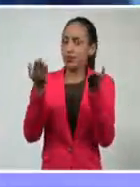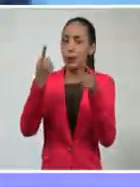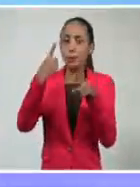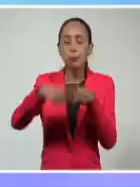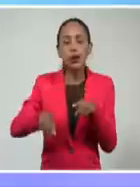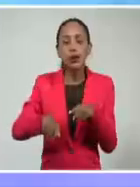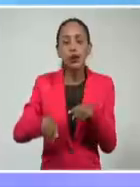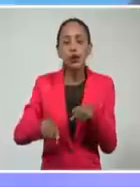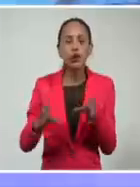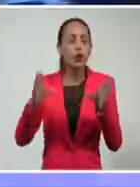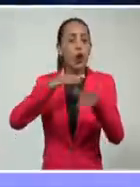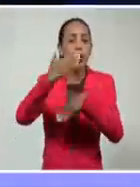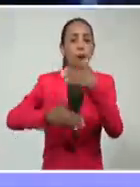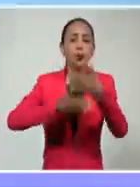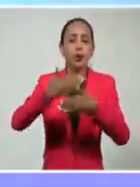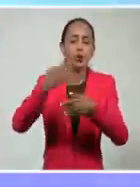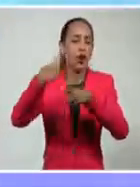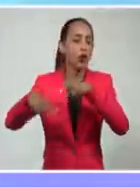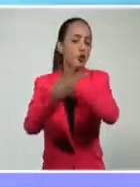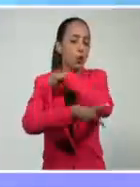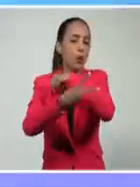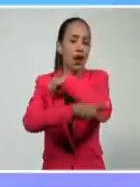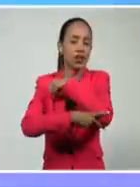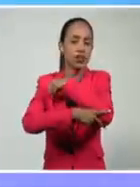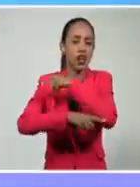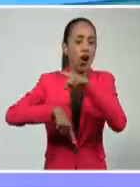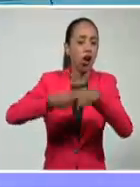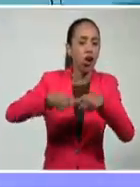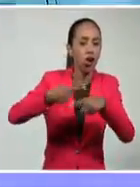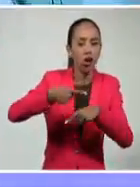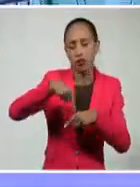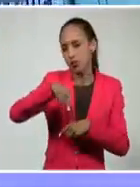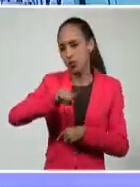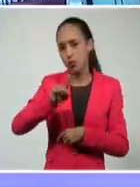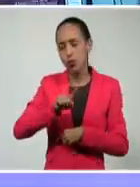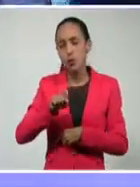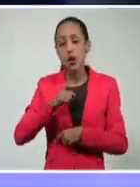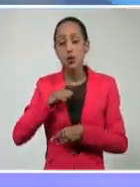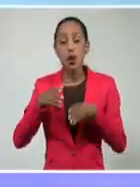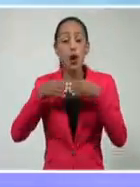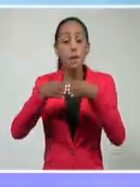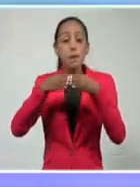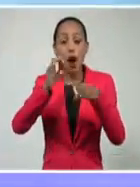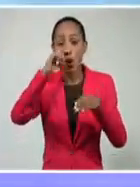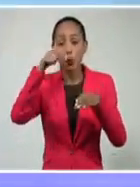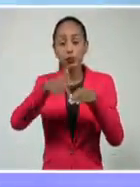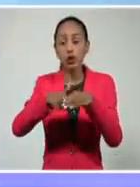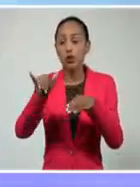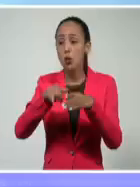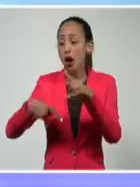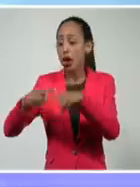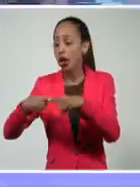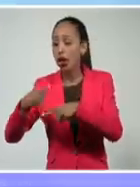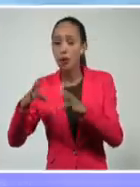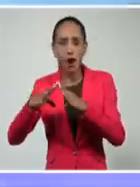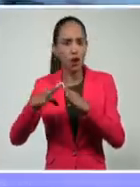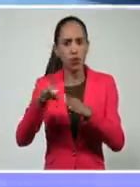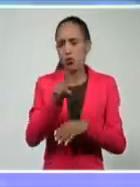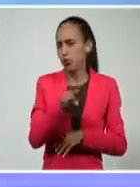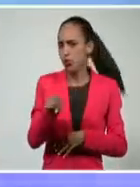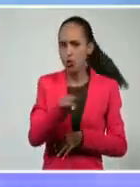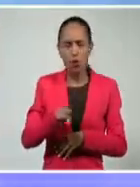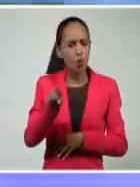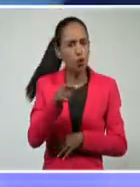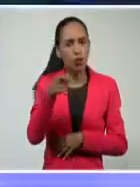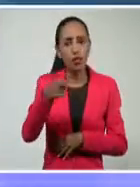presiones desde afuera, sin la acechanza sobre los barcos que vienen cargados de combustible y sobre empresas y bancos que quieren negociar con nosotros porque